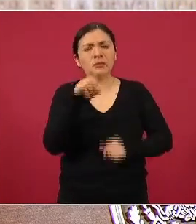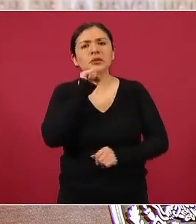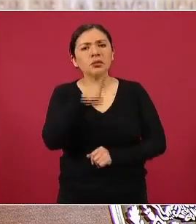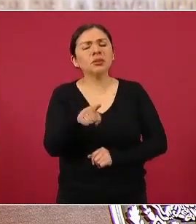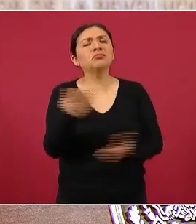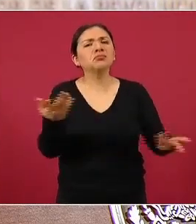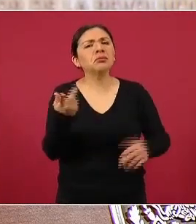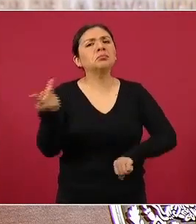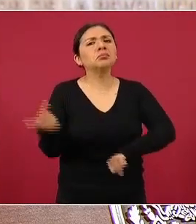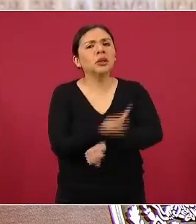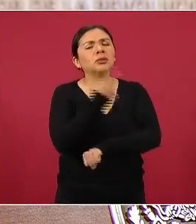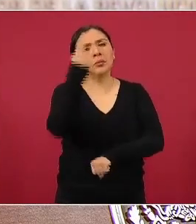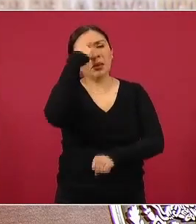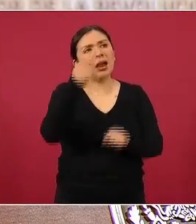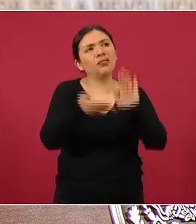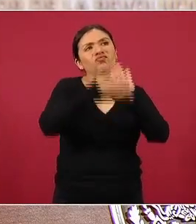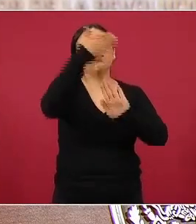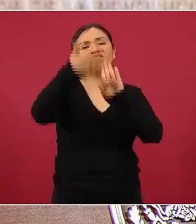inconclusos,